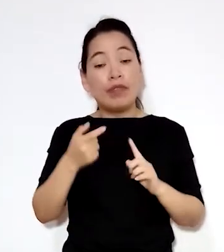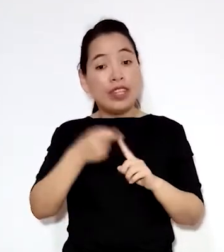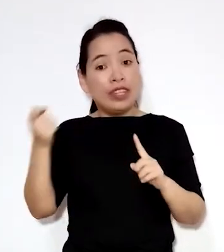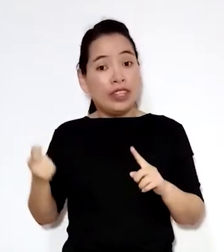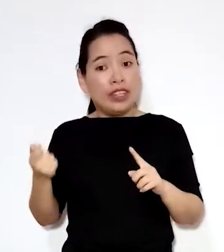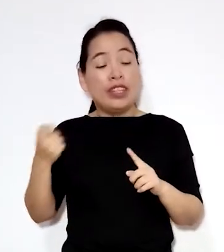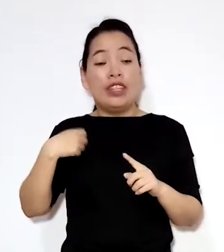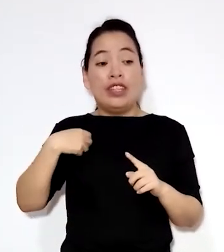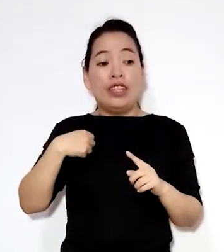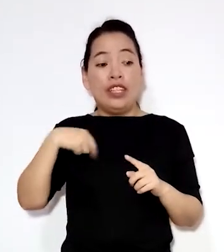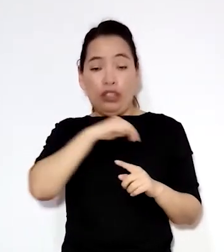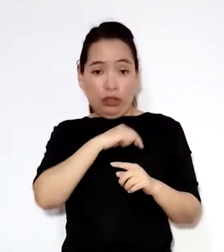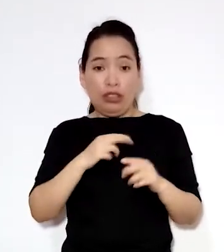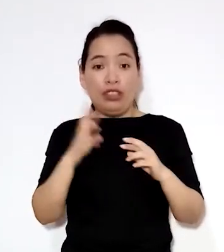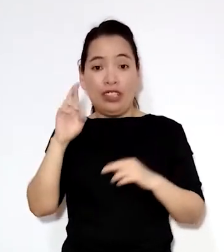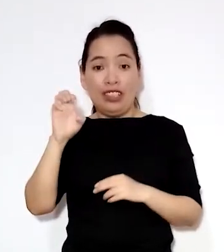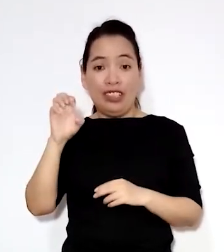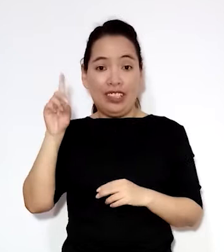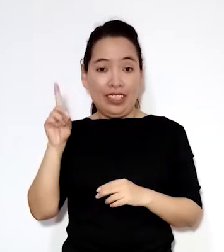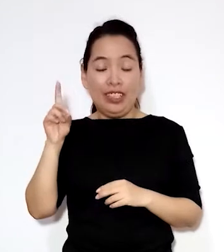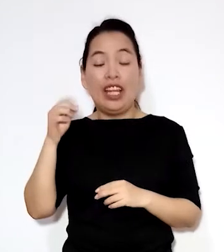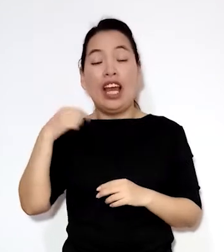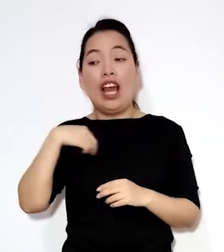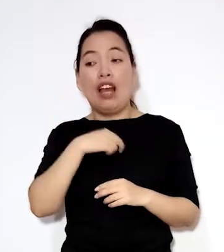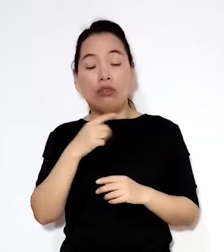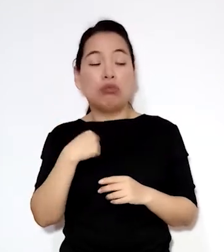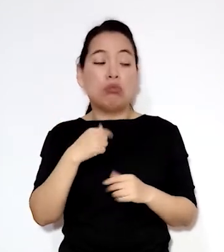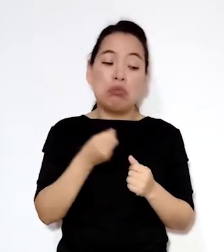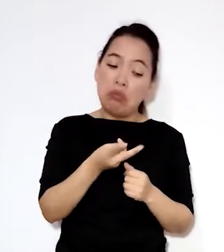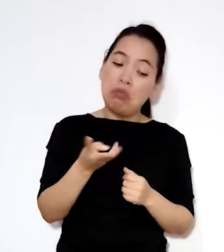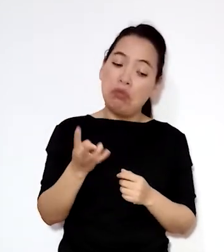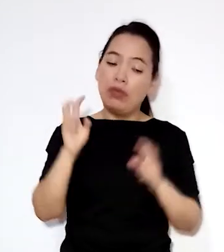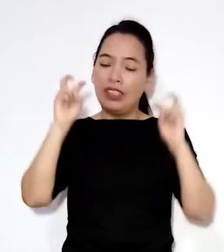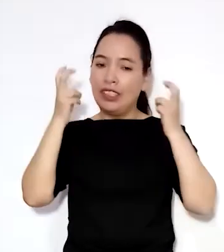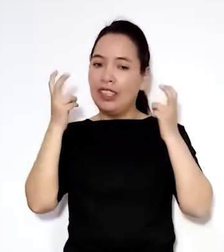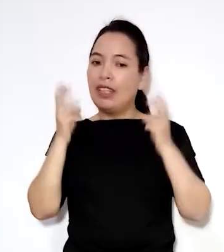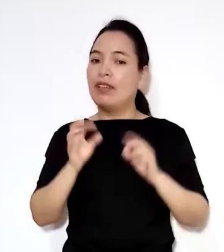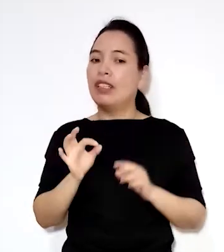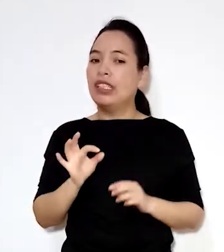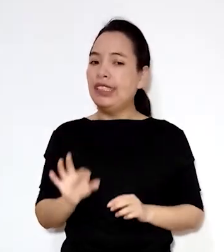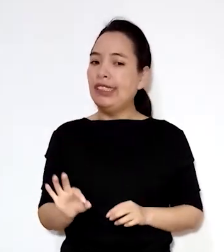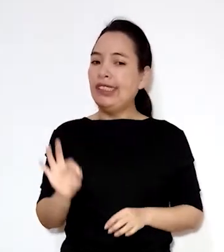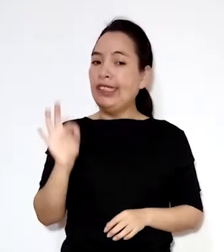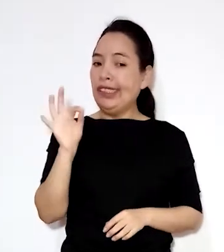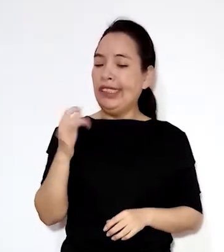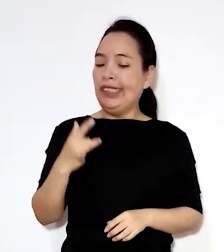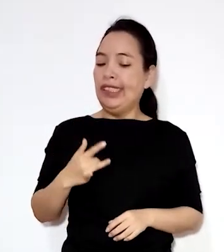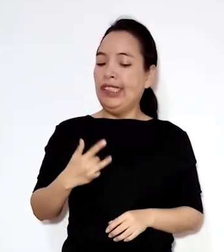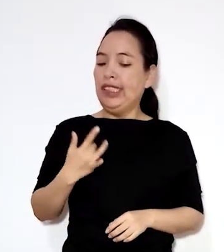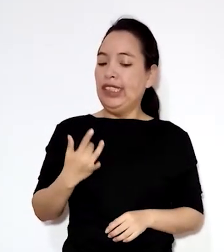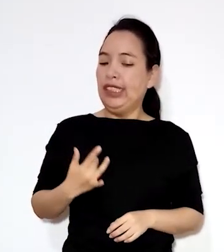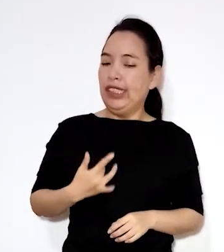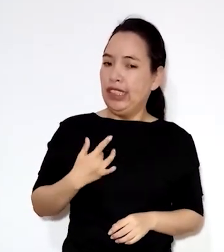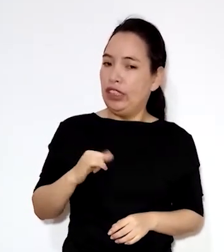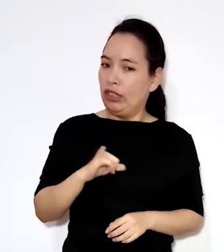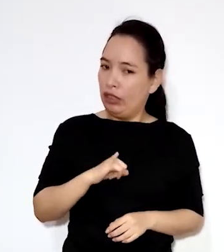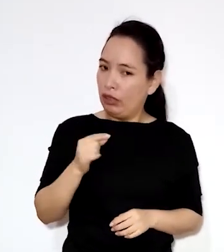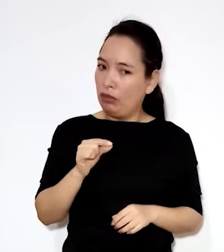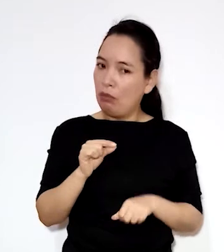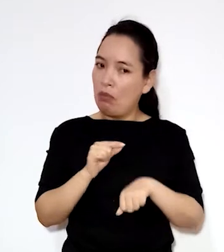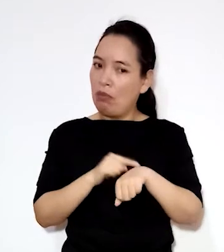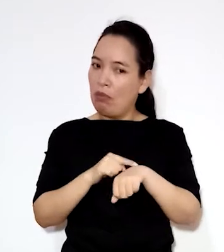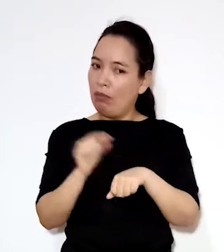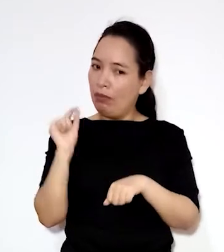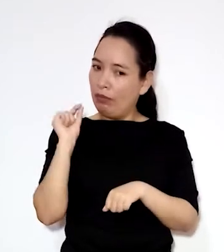Desde la red nos hemos dado cuenta que hay algunos temas que son especialmente sensibles y yo en el